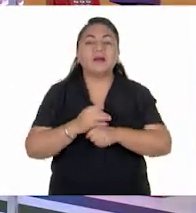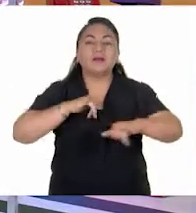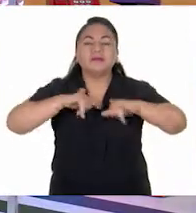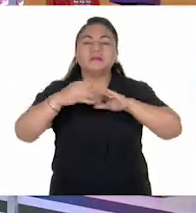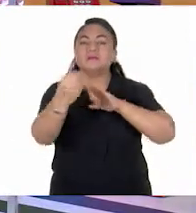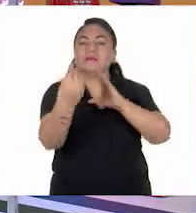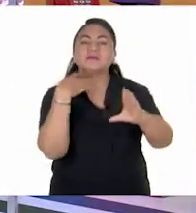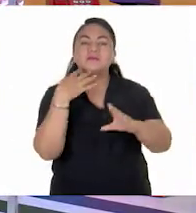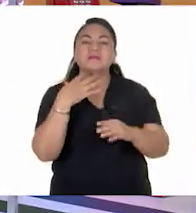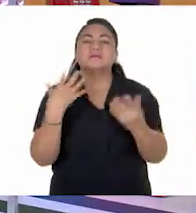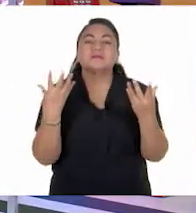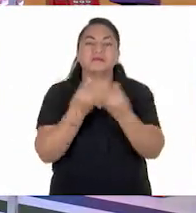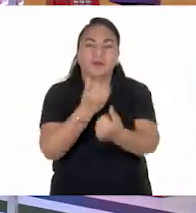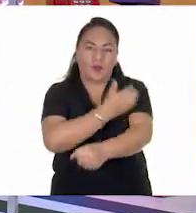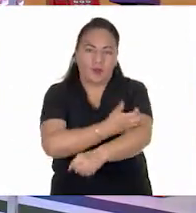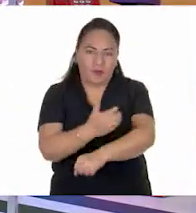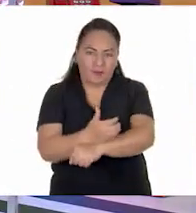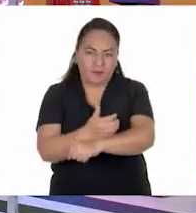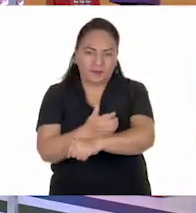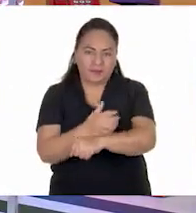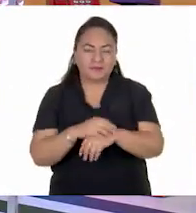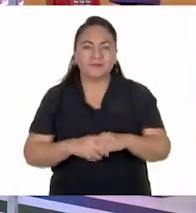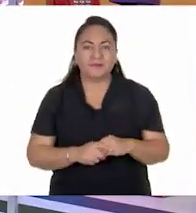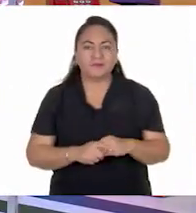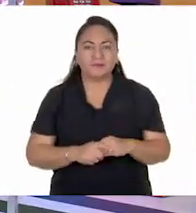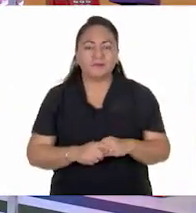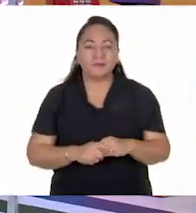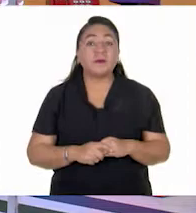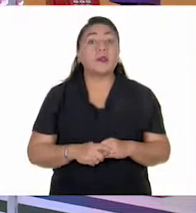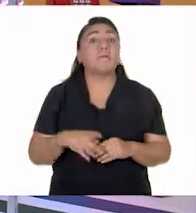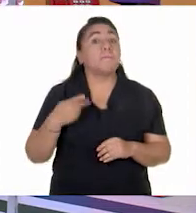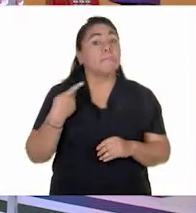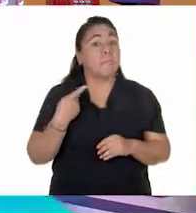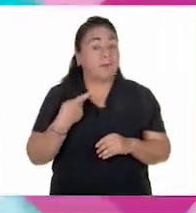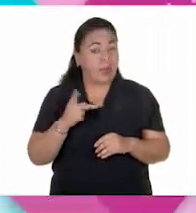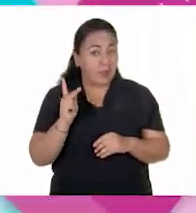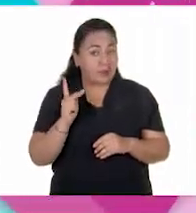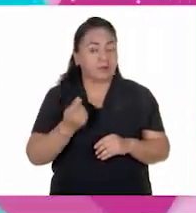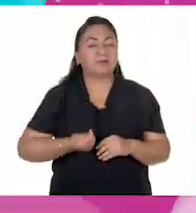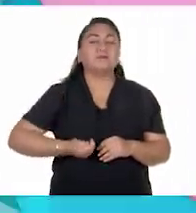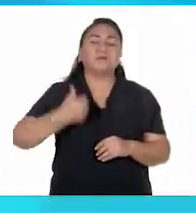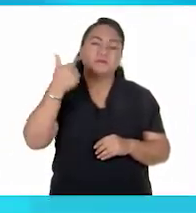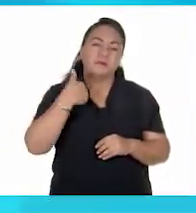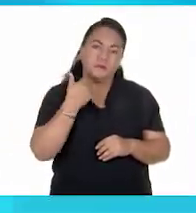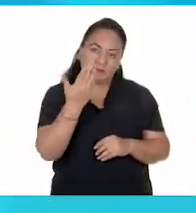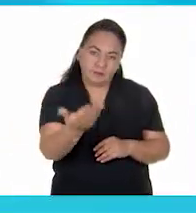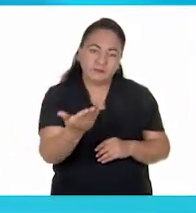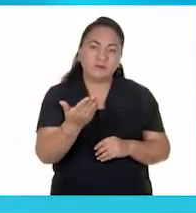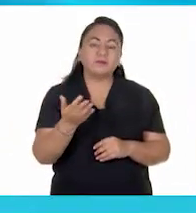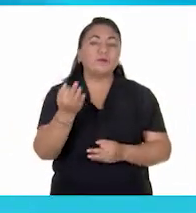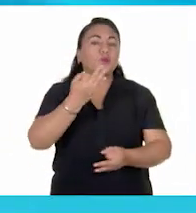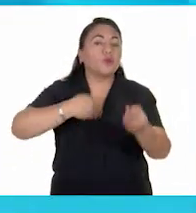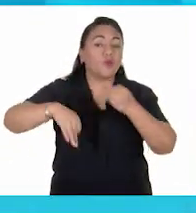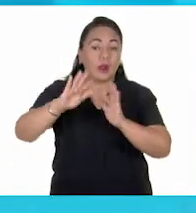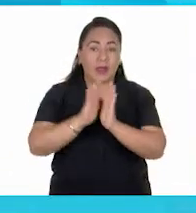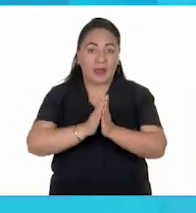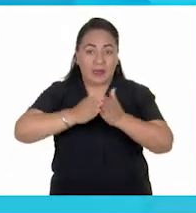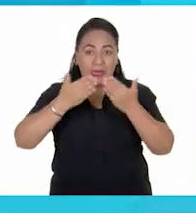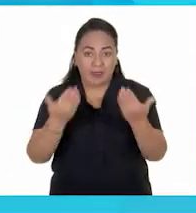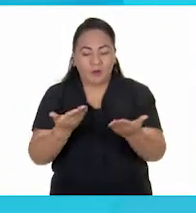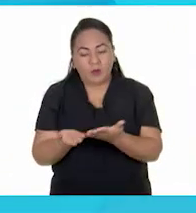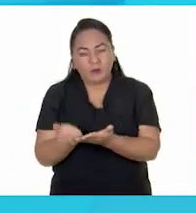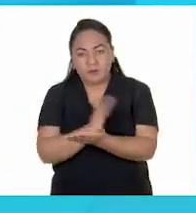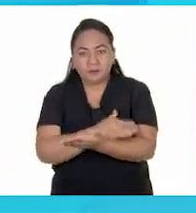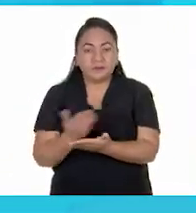mandó uno de nuestros compañeros. Pero antes de eso, les quiero pedir que abran todos su libro de